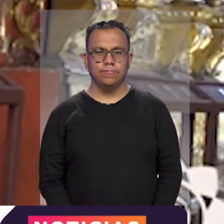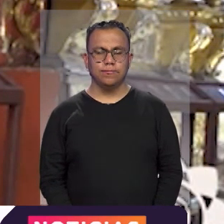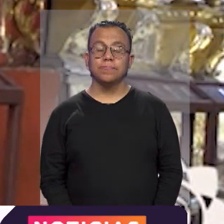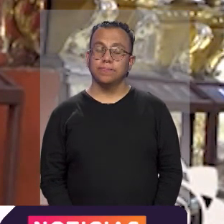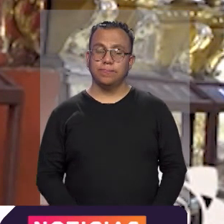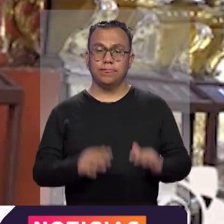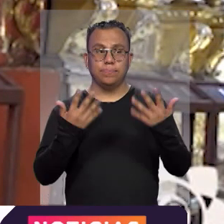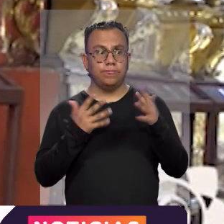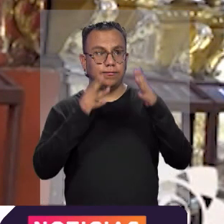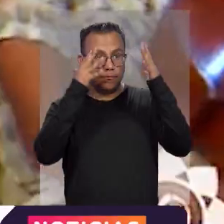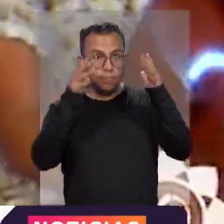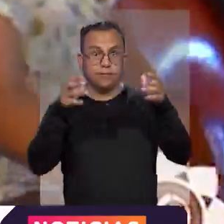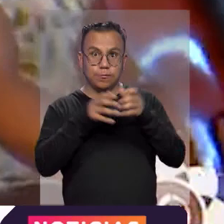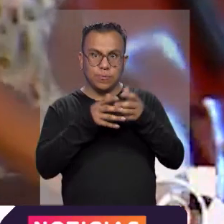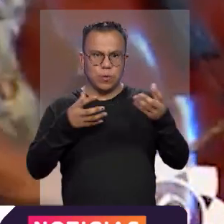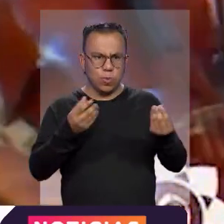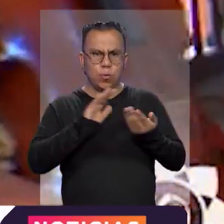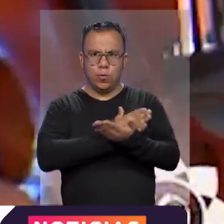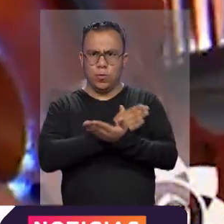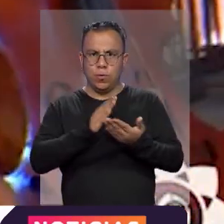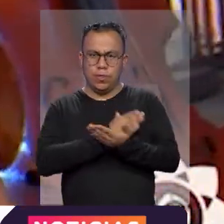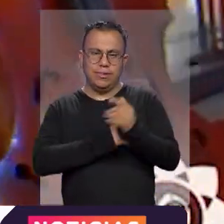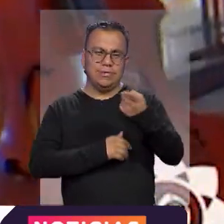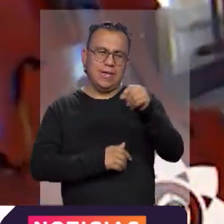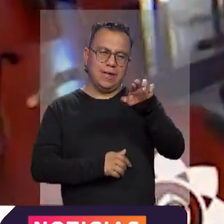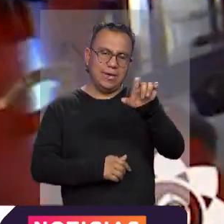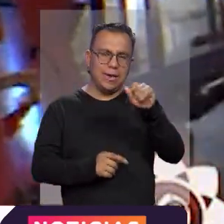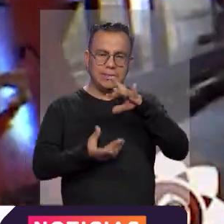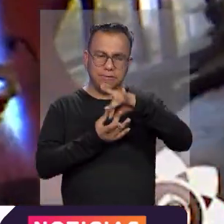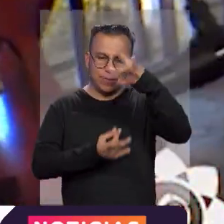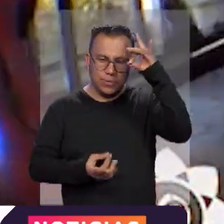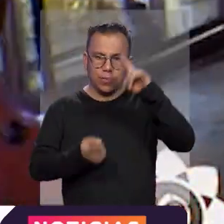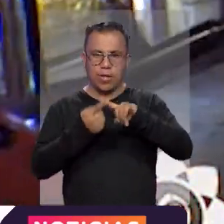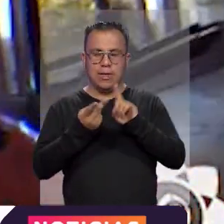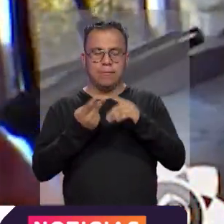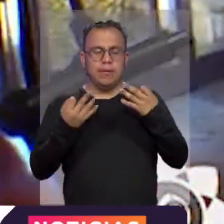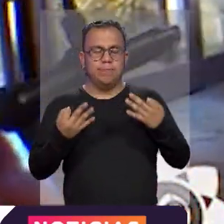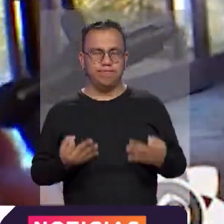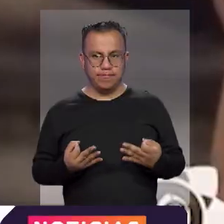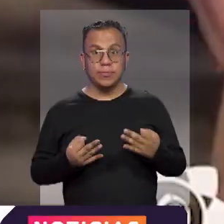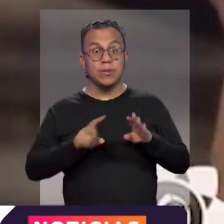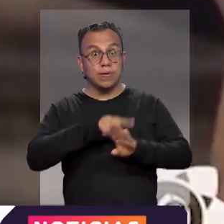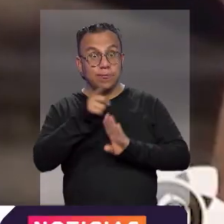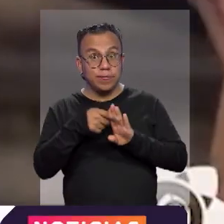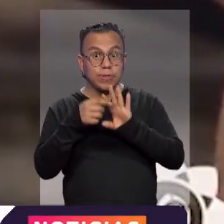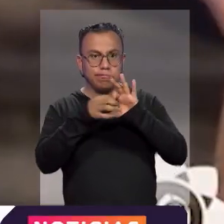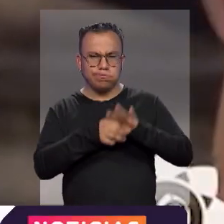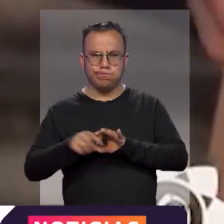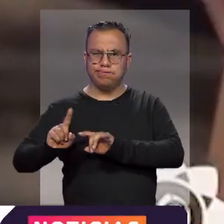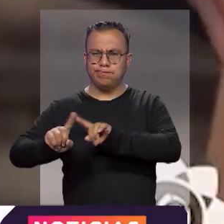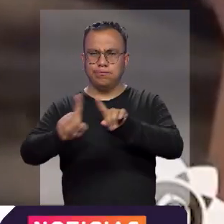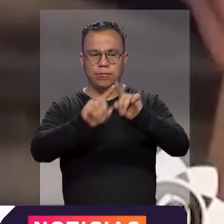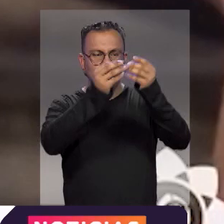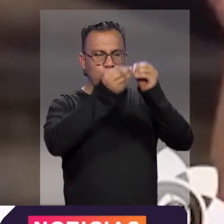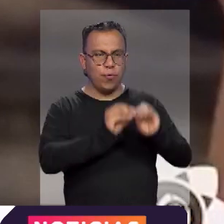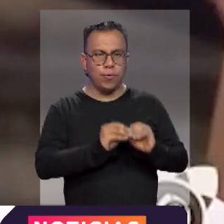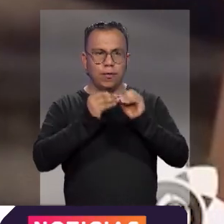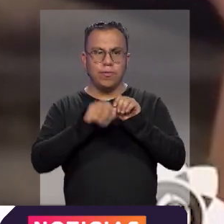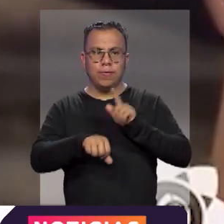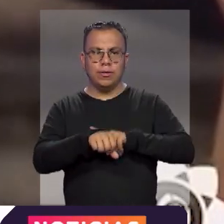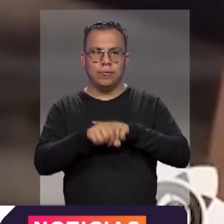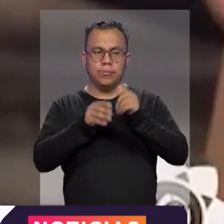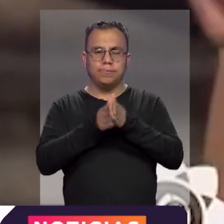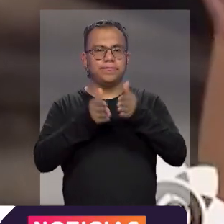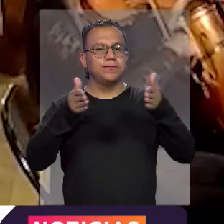el festival presentará una selección de música sagradas espirituales meditativas y contemplativas de diferentes estilos épocas